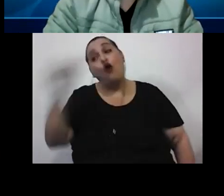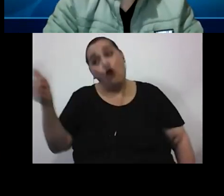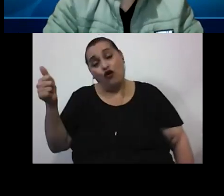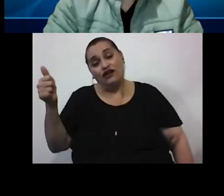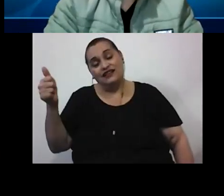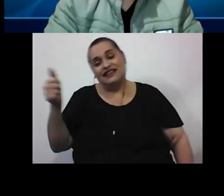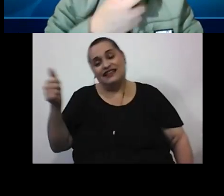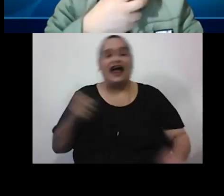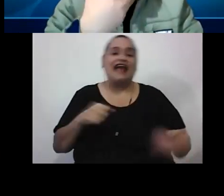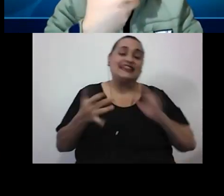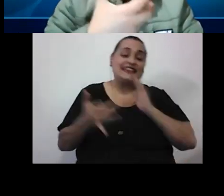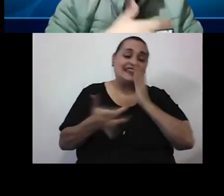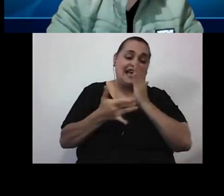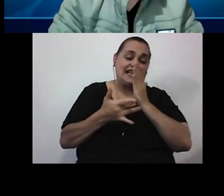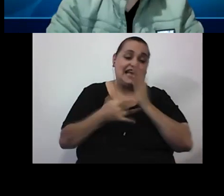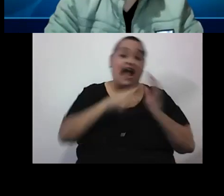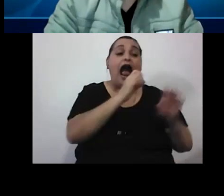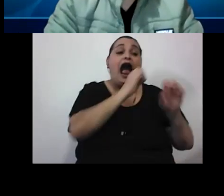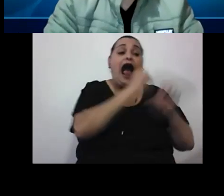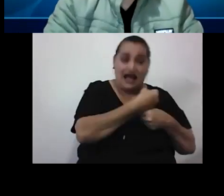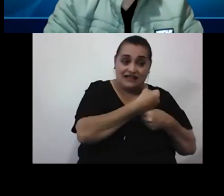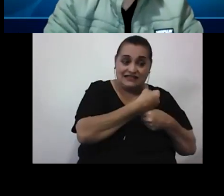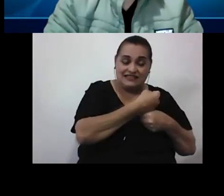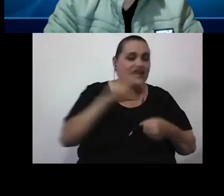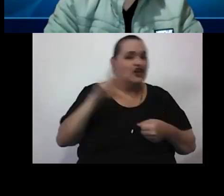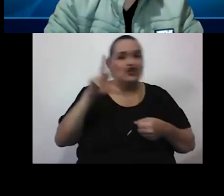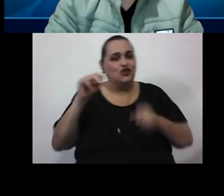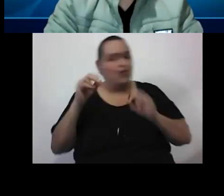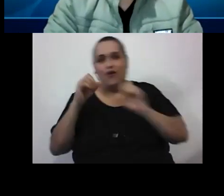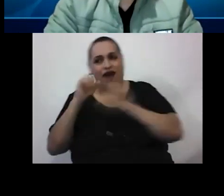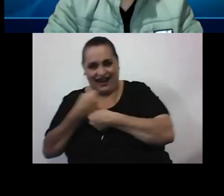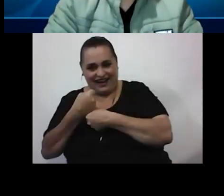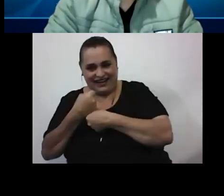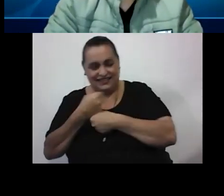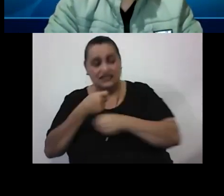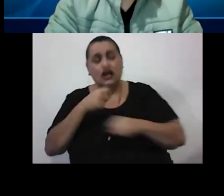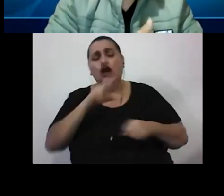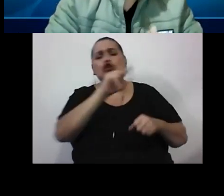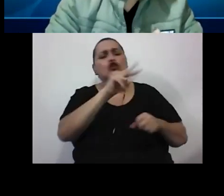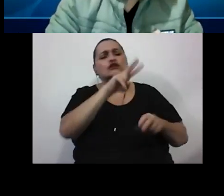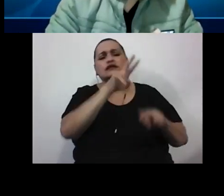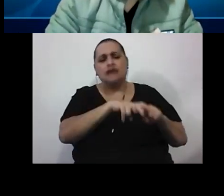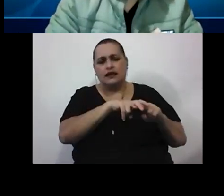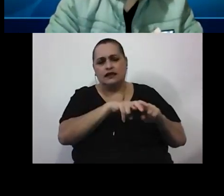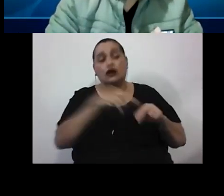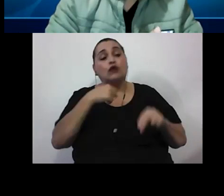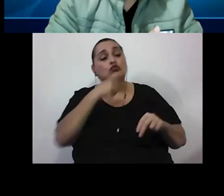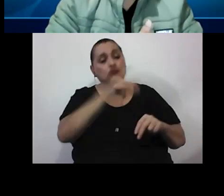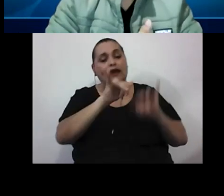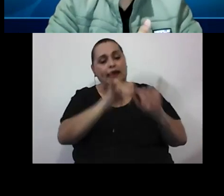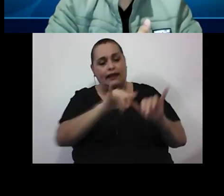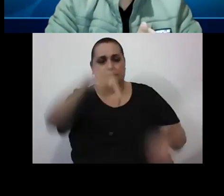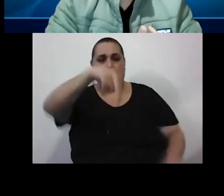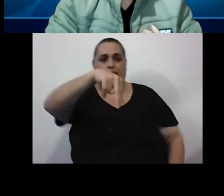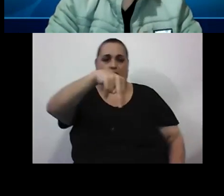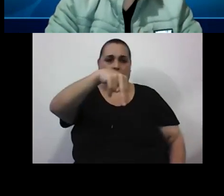versus no hagas, que es ir cambiando como el lenguaje. En vez de decir no te sientes, puedes decir quédate en pie. En vez